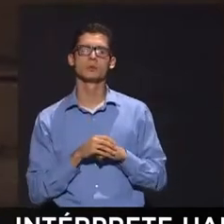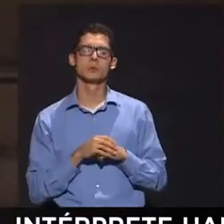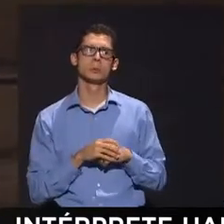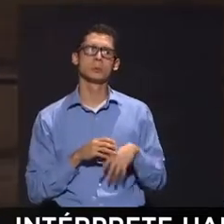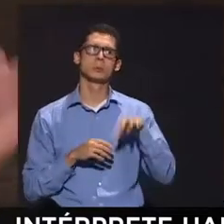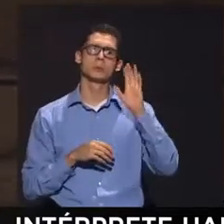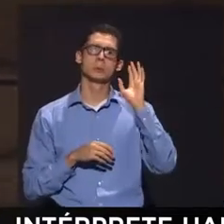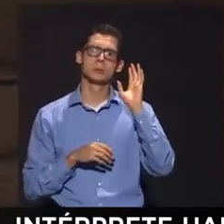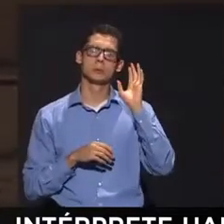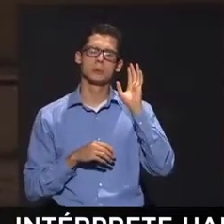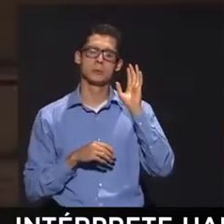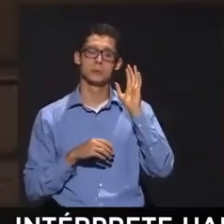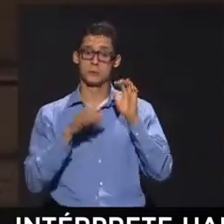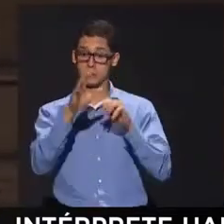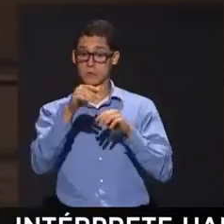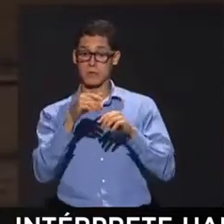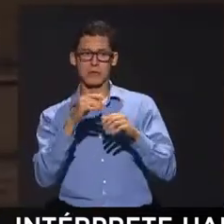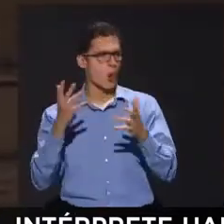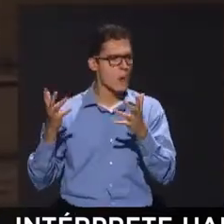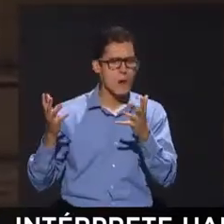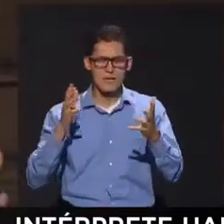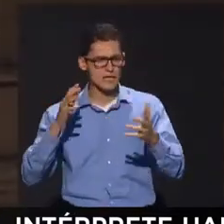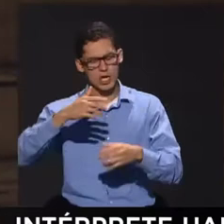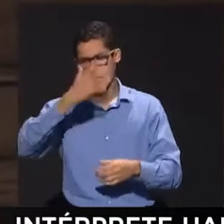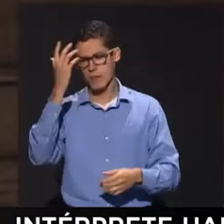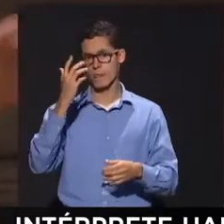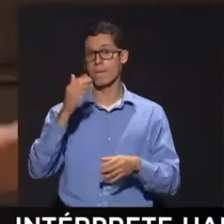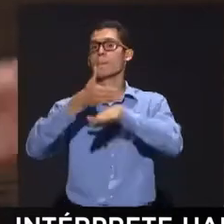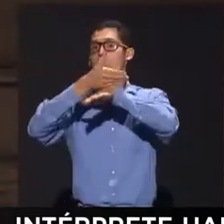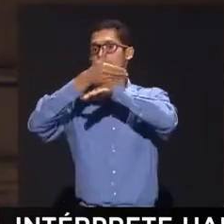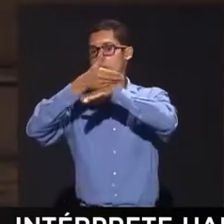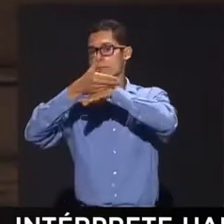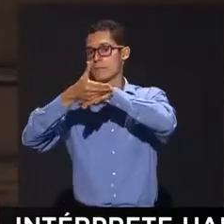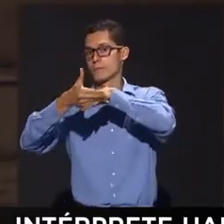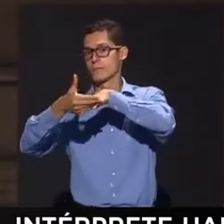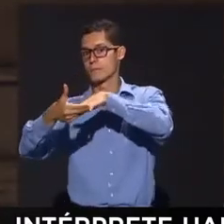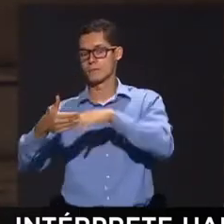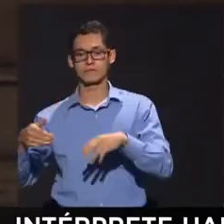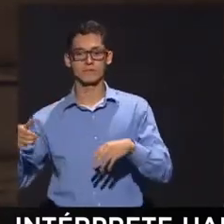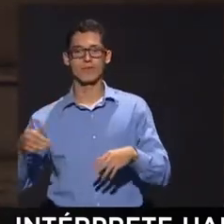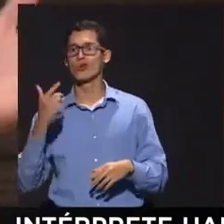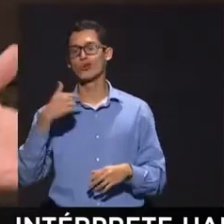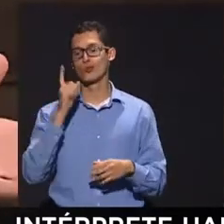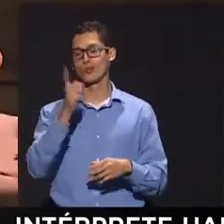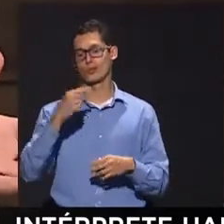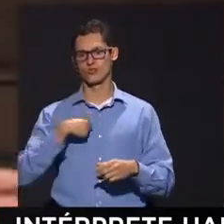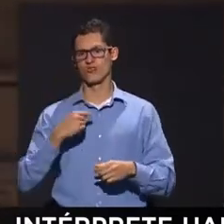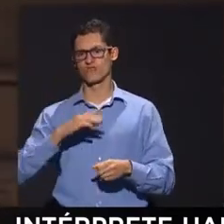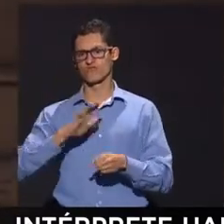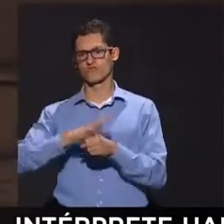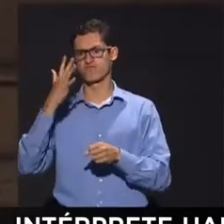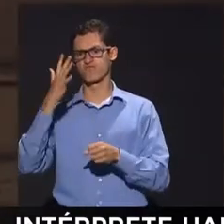un momento posterior a este, llegarse a abrirse el espacio de conversar sin el celular y sin la ira y sin el ego